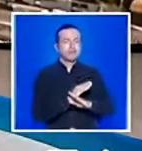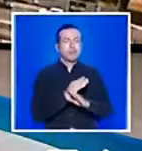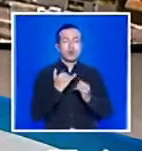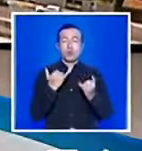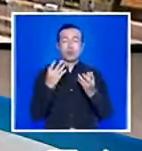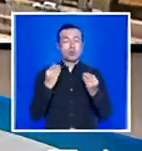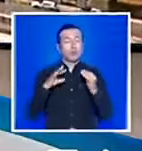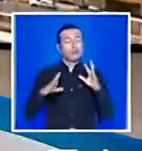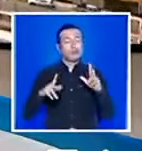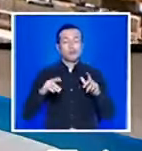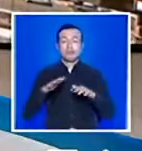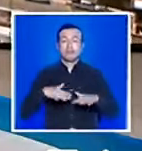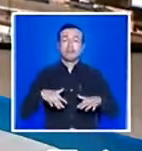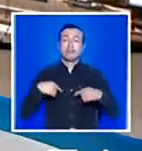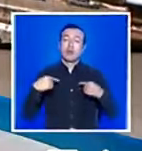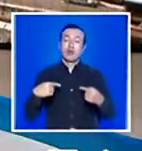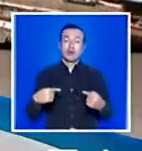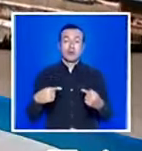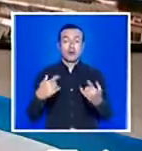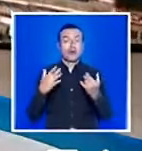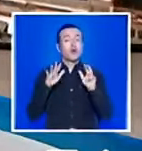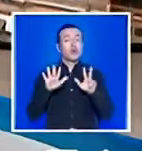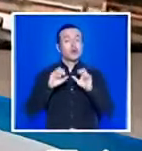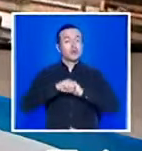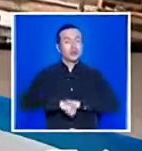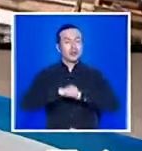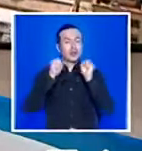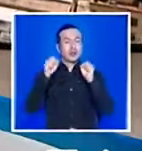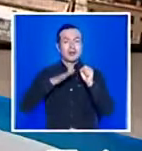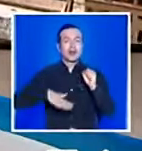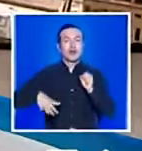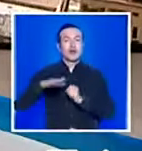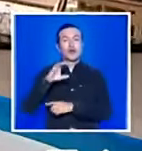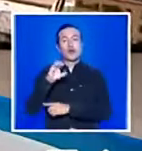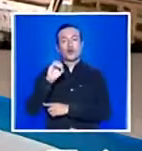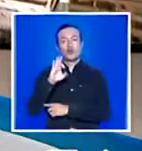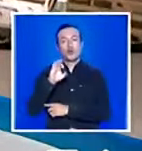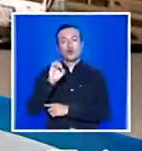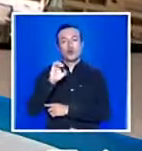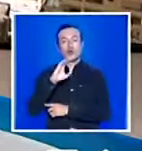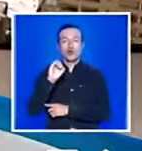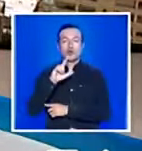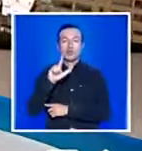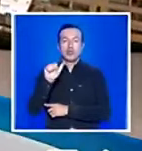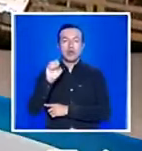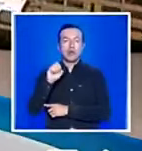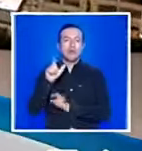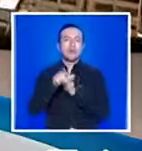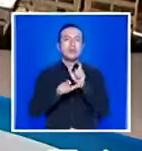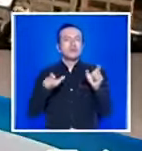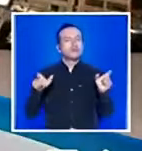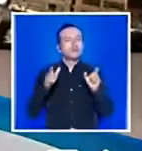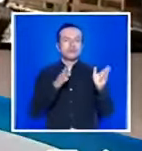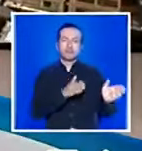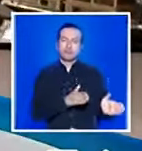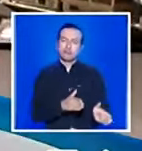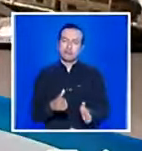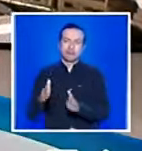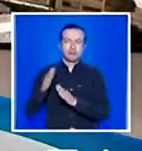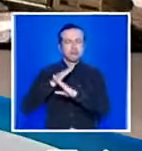a diario. Son las 8 de la mañana en punto en Cotocollao, en el norte de Quito. Los vecinos se organizan justamente para